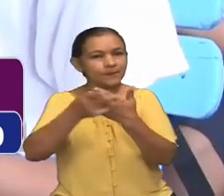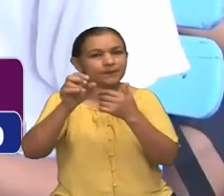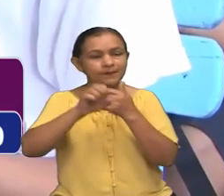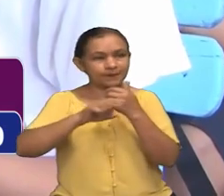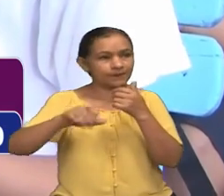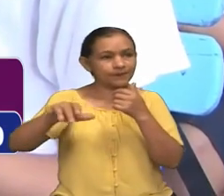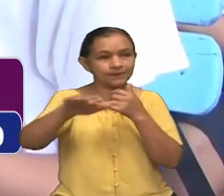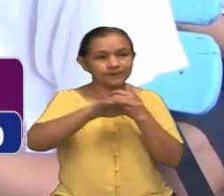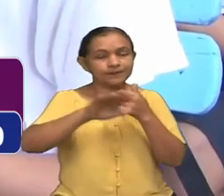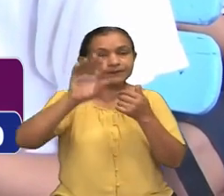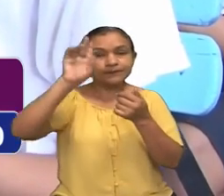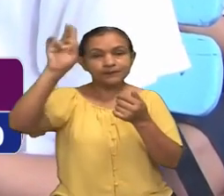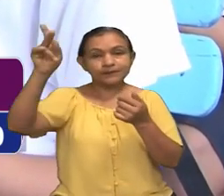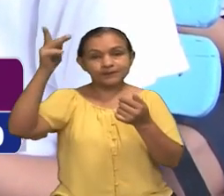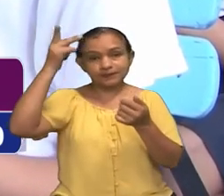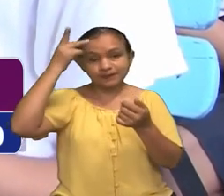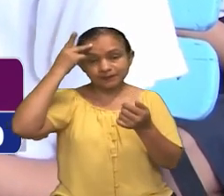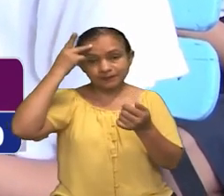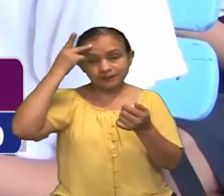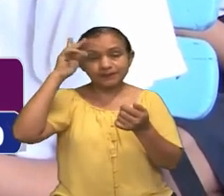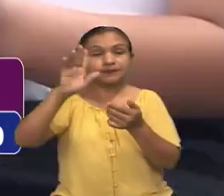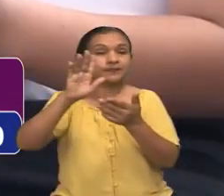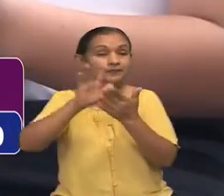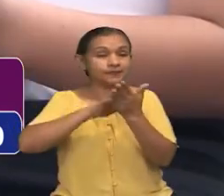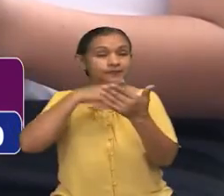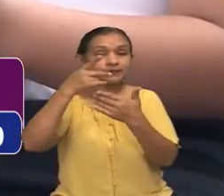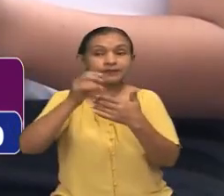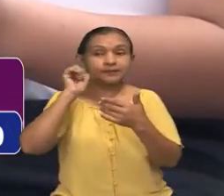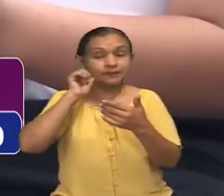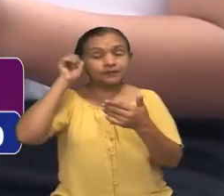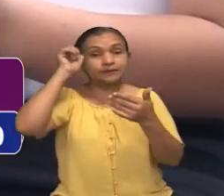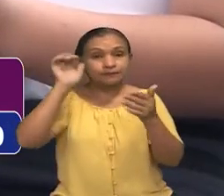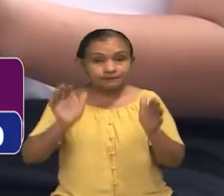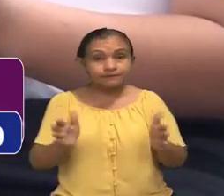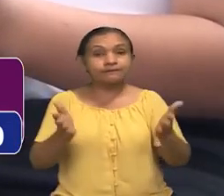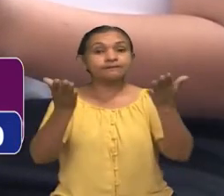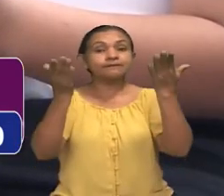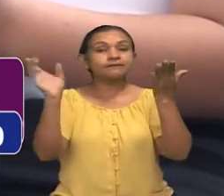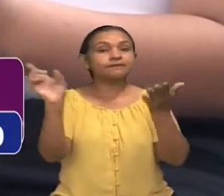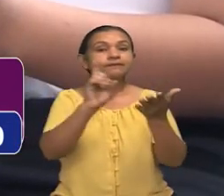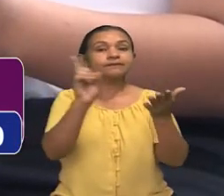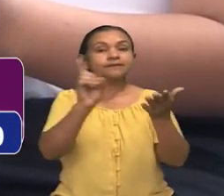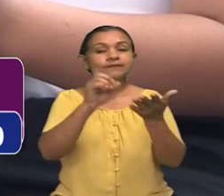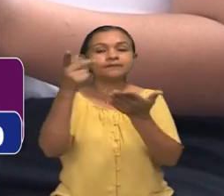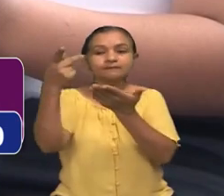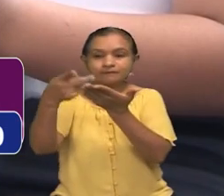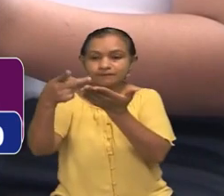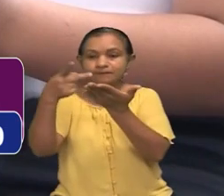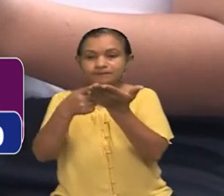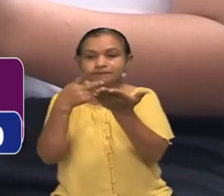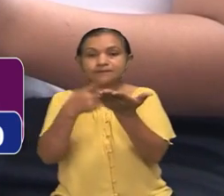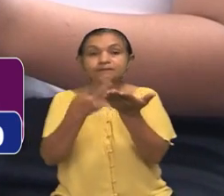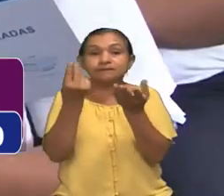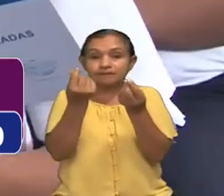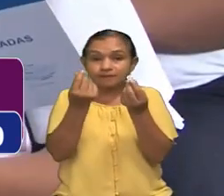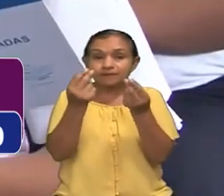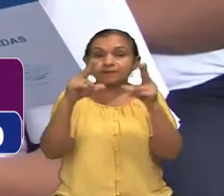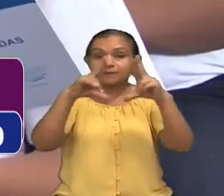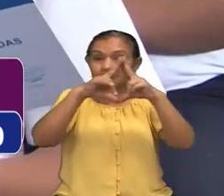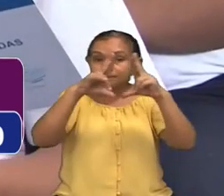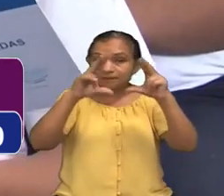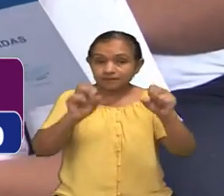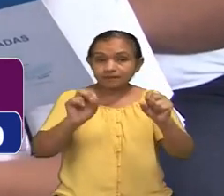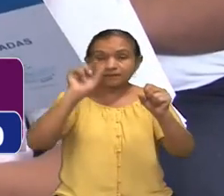supuesto, las políticas y los programas dirigidas a las personas adultas mayores están dentro del presupuesto general de la República. Y